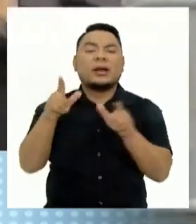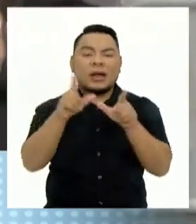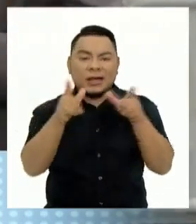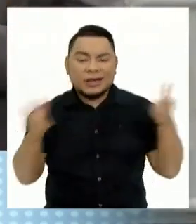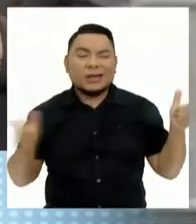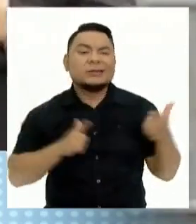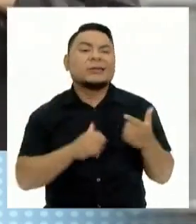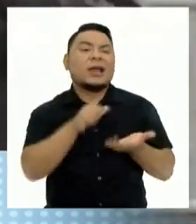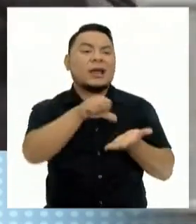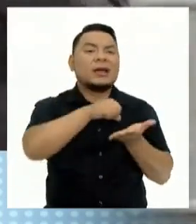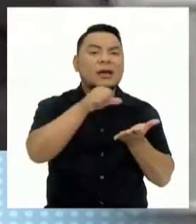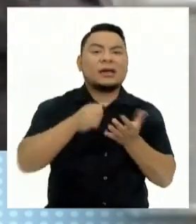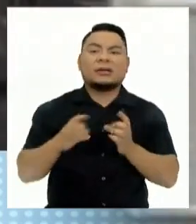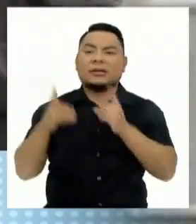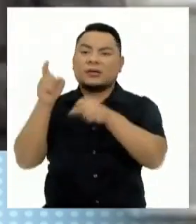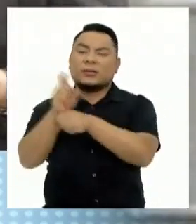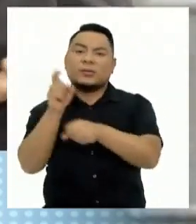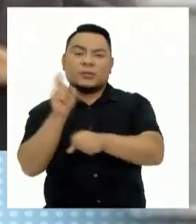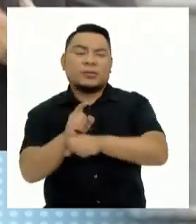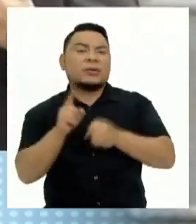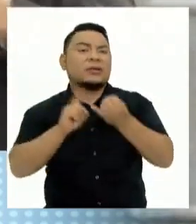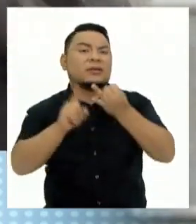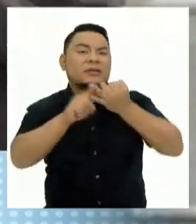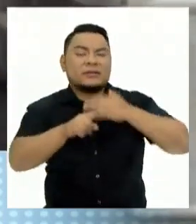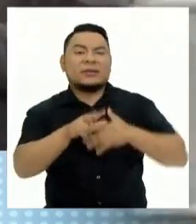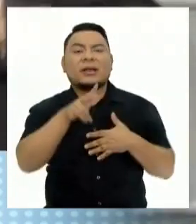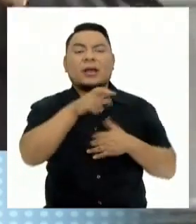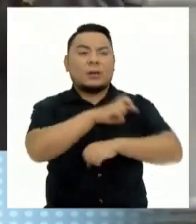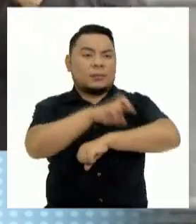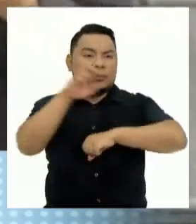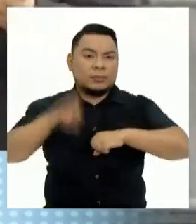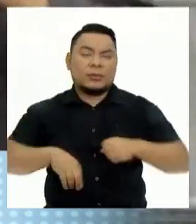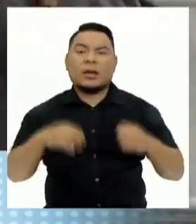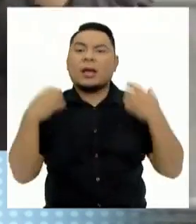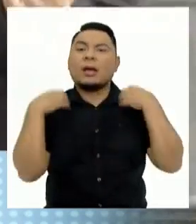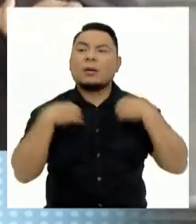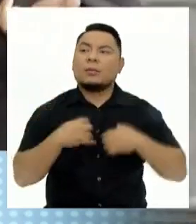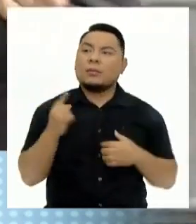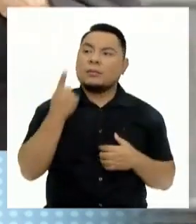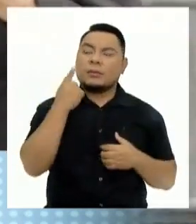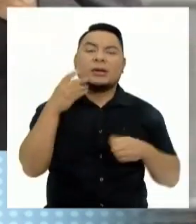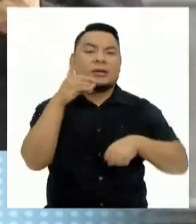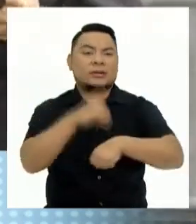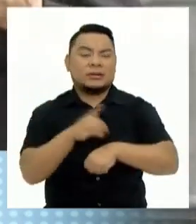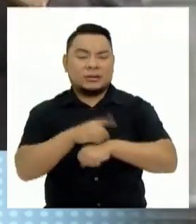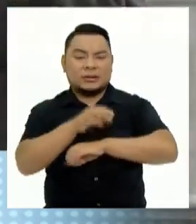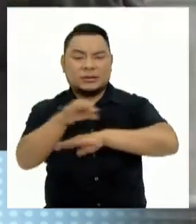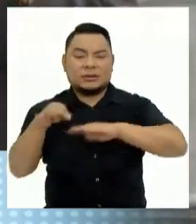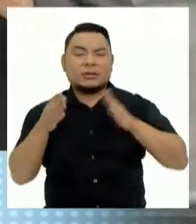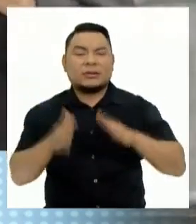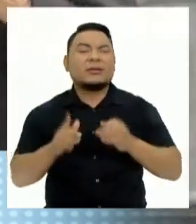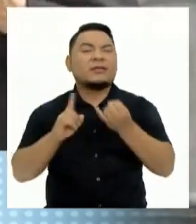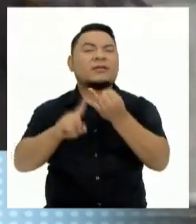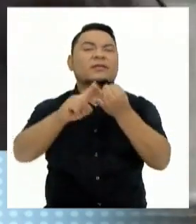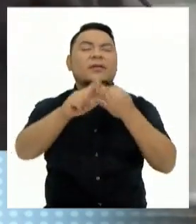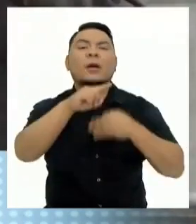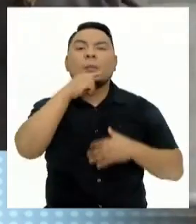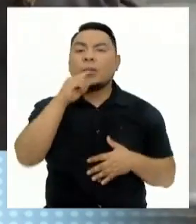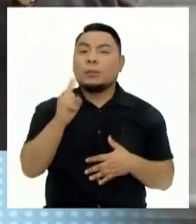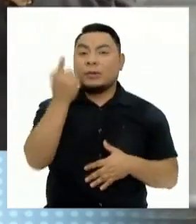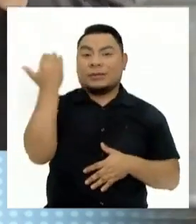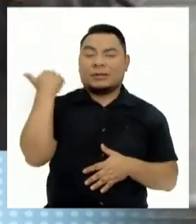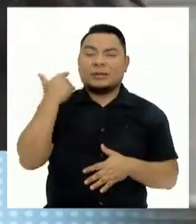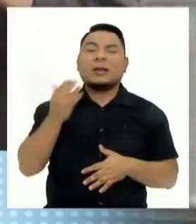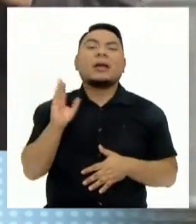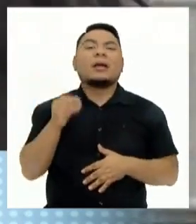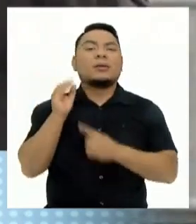artes, la educación, las primeras mujeres profesionales, la primera mujer abogada, médica, ingeniera, etcétera. ¿Por qué? Es